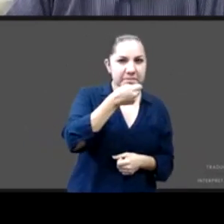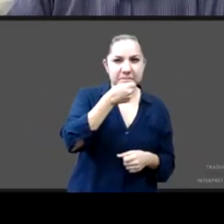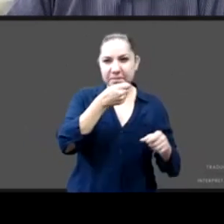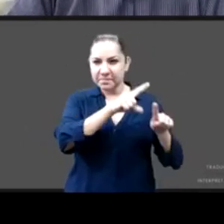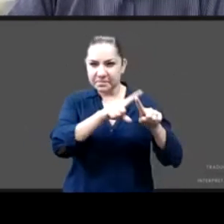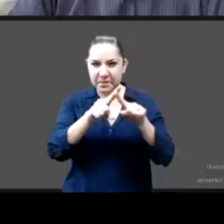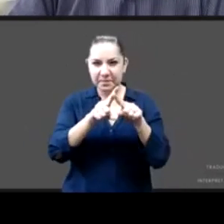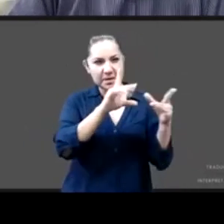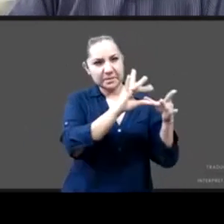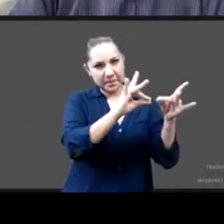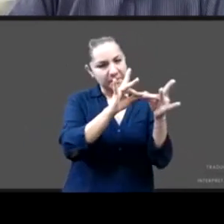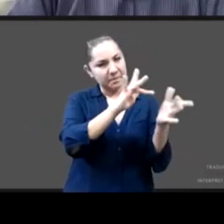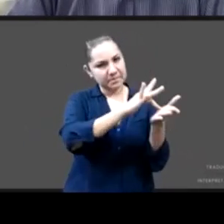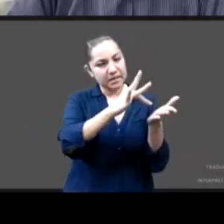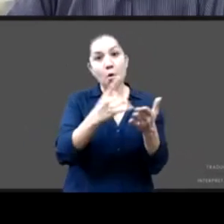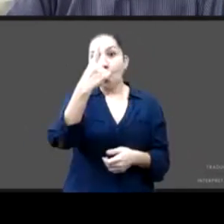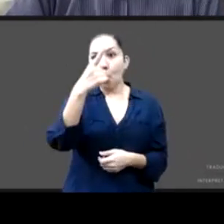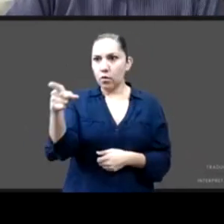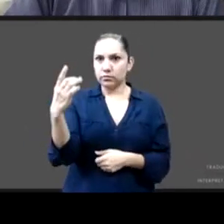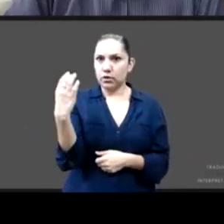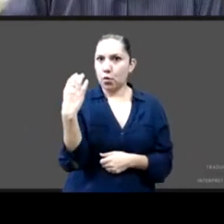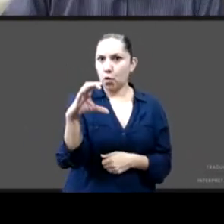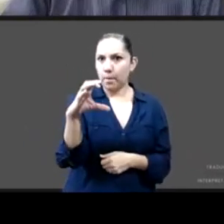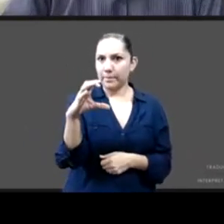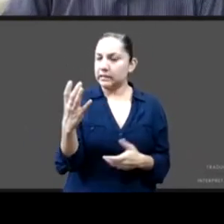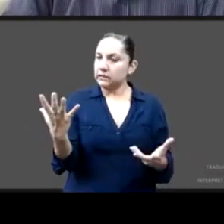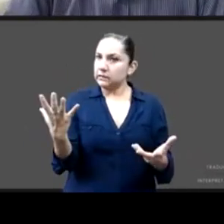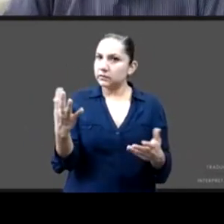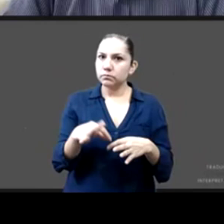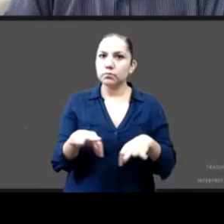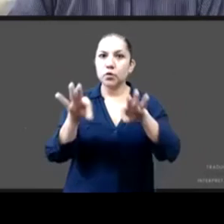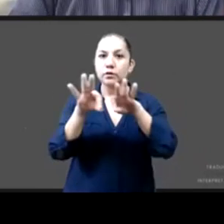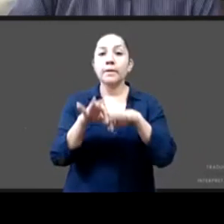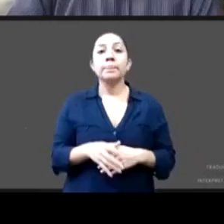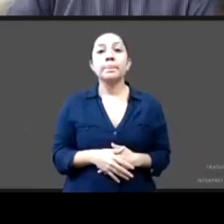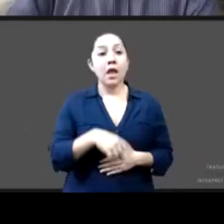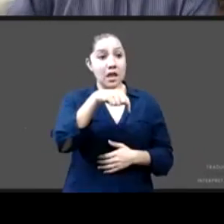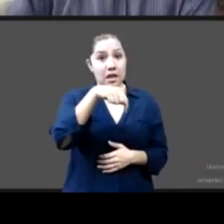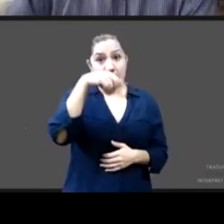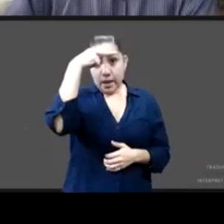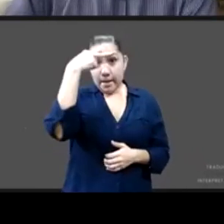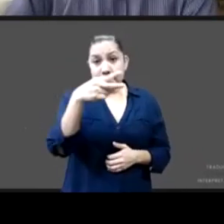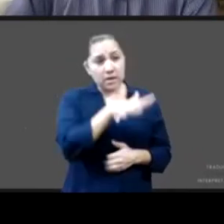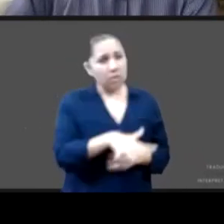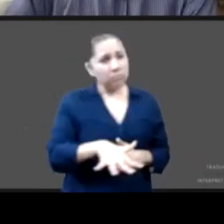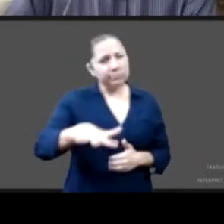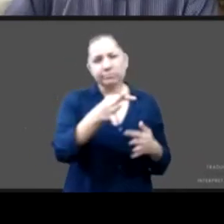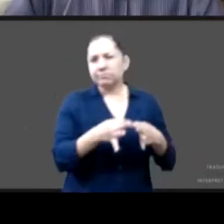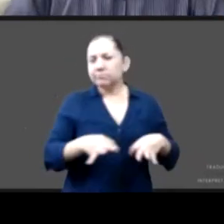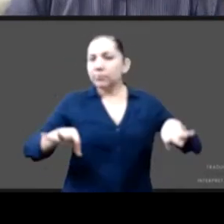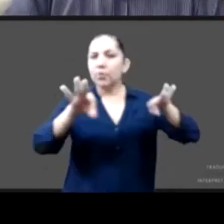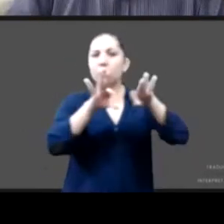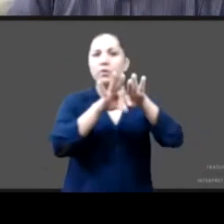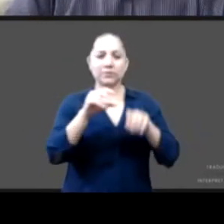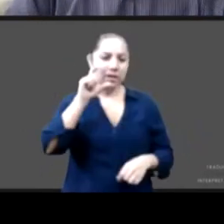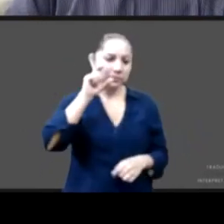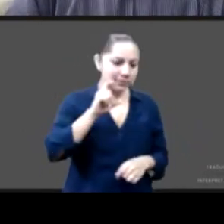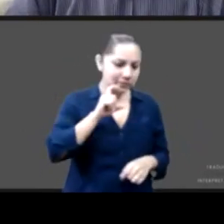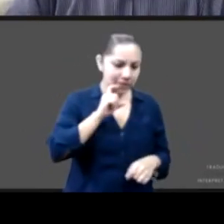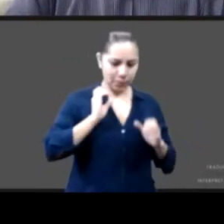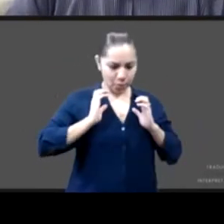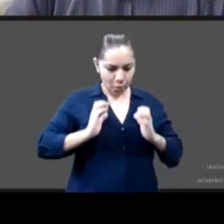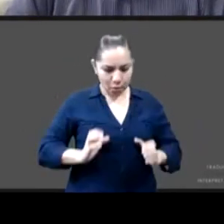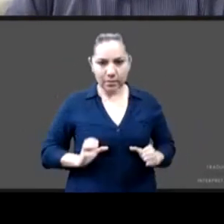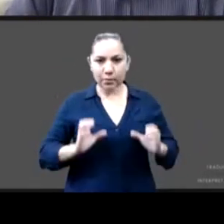importante y pertinente en este momento para el país de la urgencia de educación sexual para niños, niñas y adolescentes, porque como apuntaba Pili,